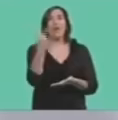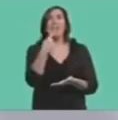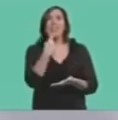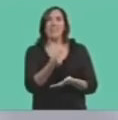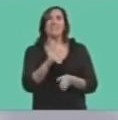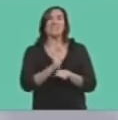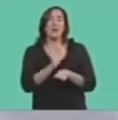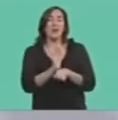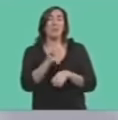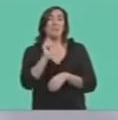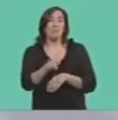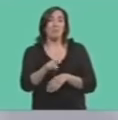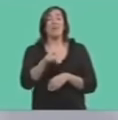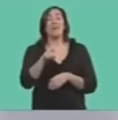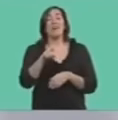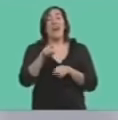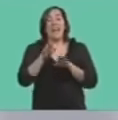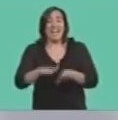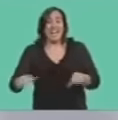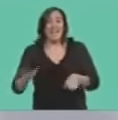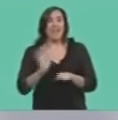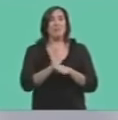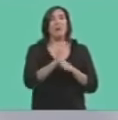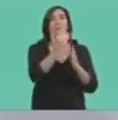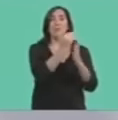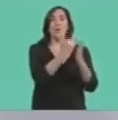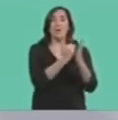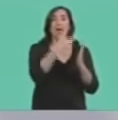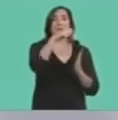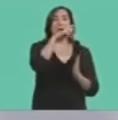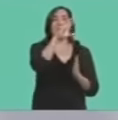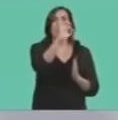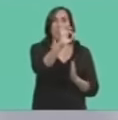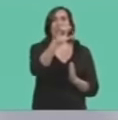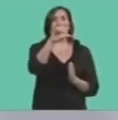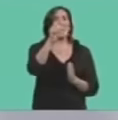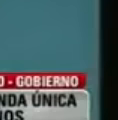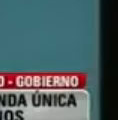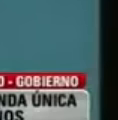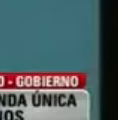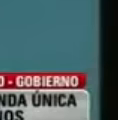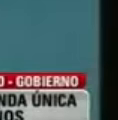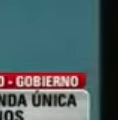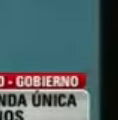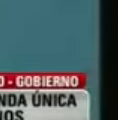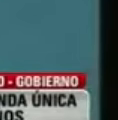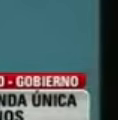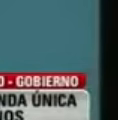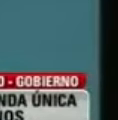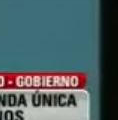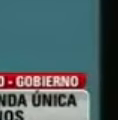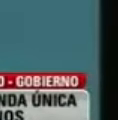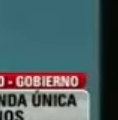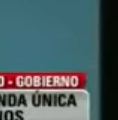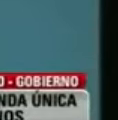bicentenario, procrear el niño bicentenario, la verdad que viene todo. Un aporte creativo de la Presidenta de la Nación.